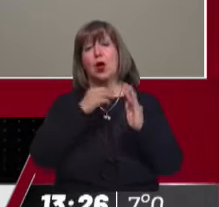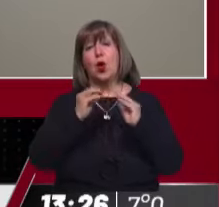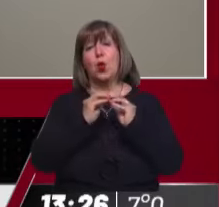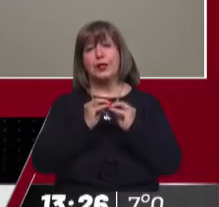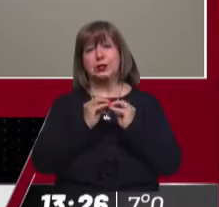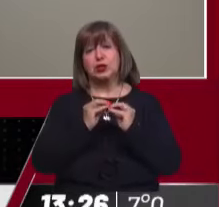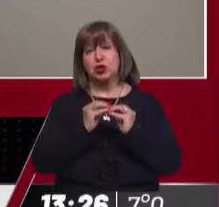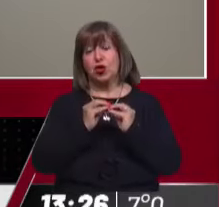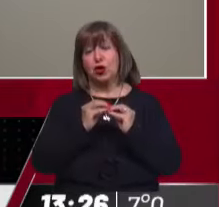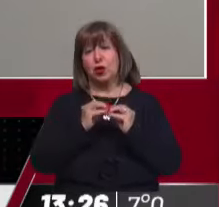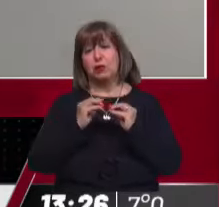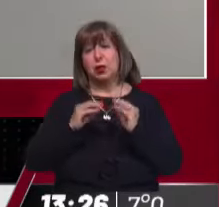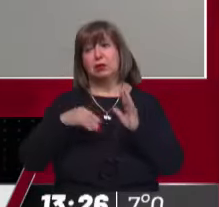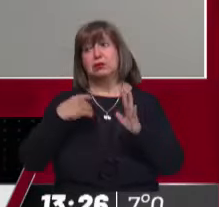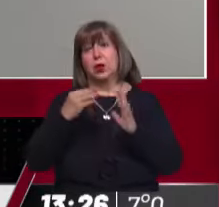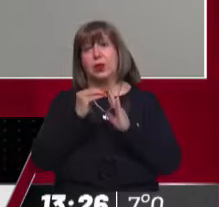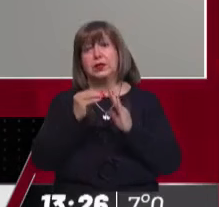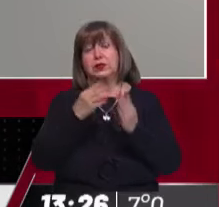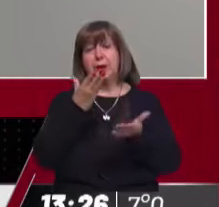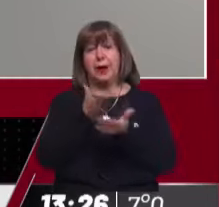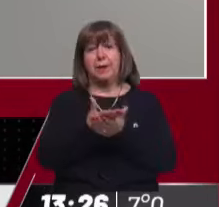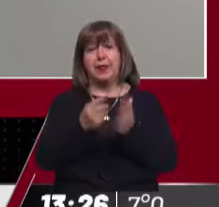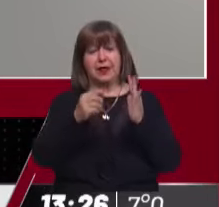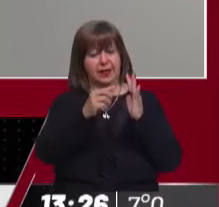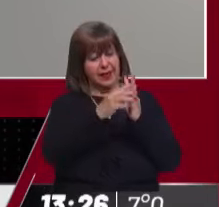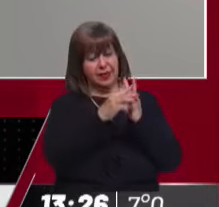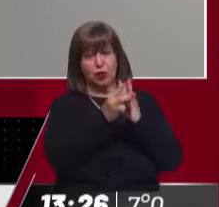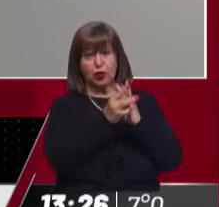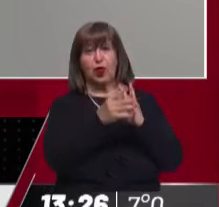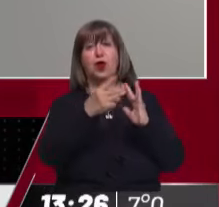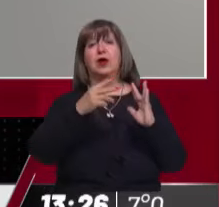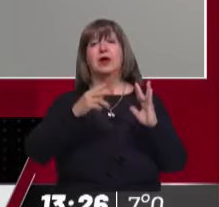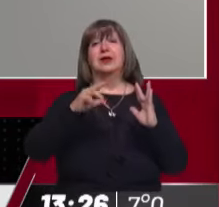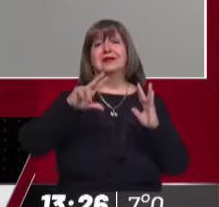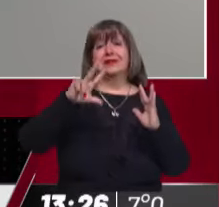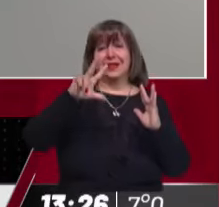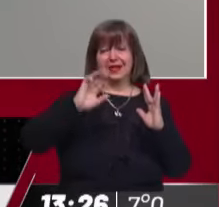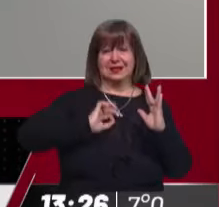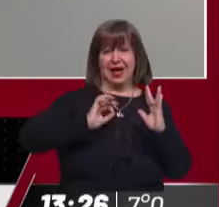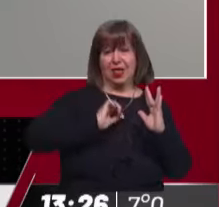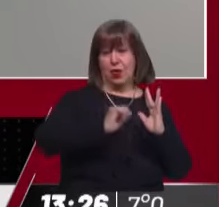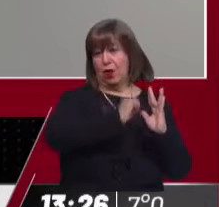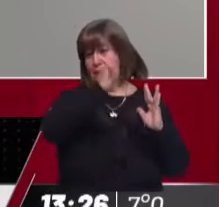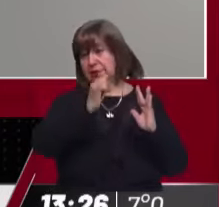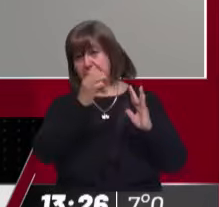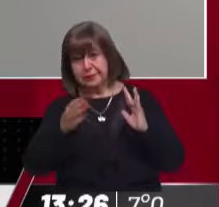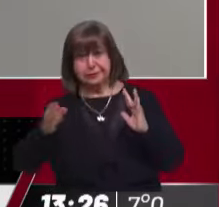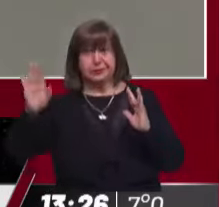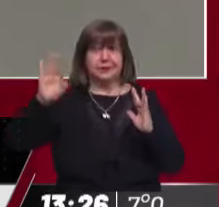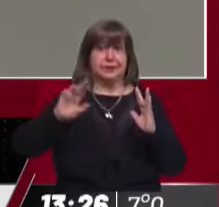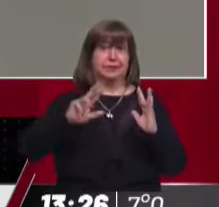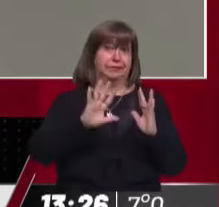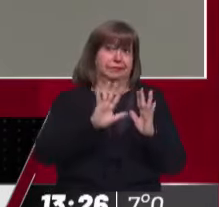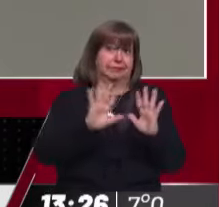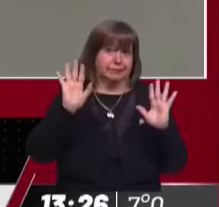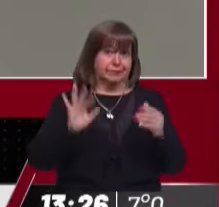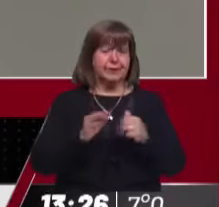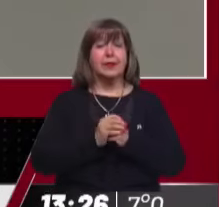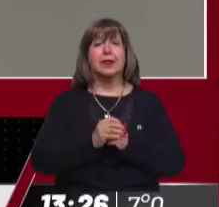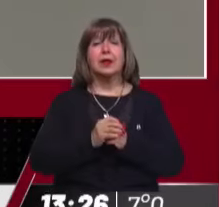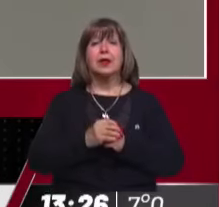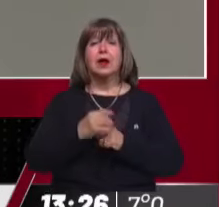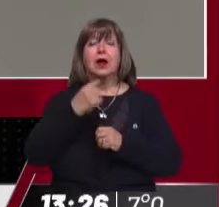Y sobre todo con este caso, que hubo incidentes muy graves y fueron muy pocos los detenidos. Bueno, en definitiva, la verdad